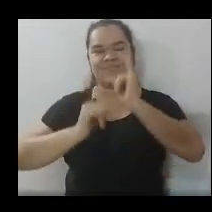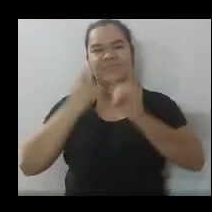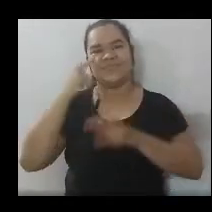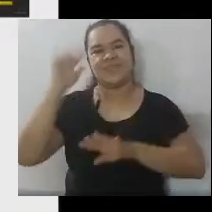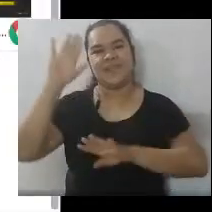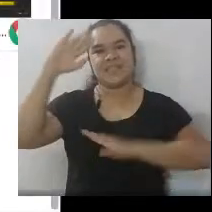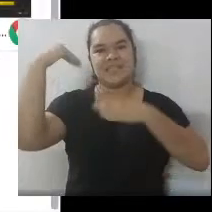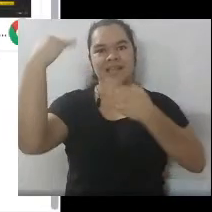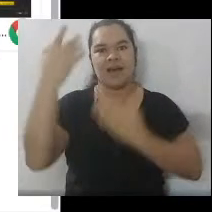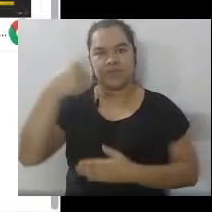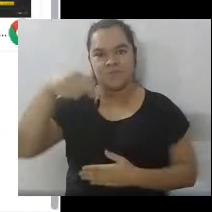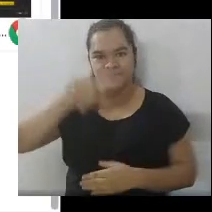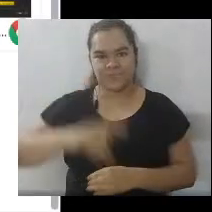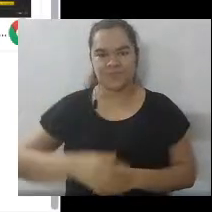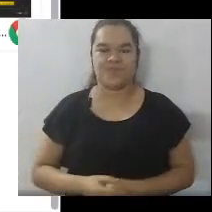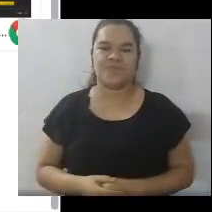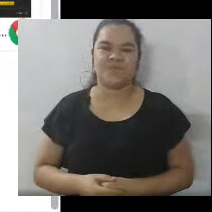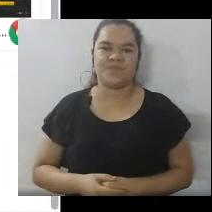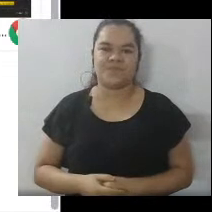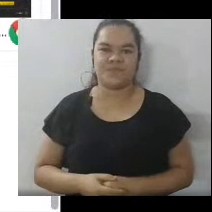Gracias.